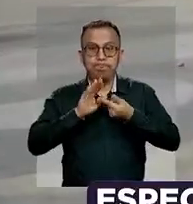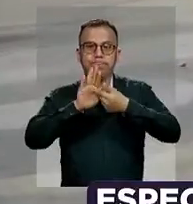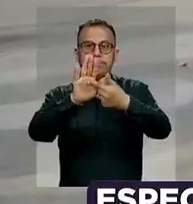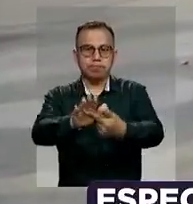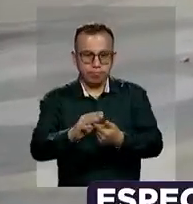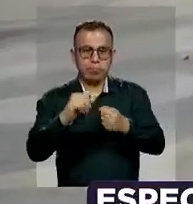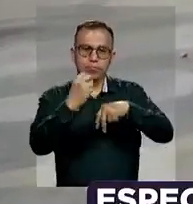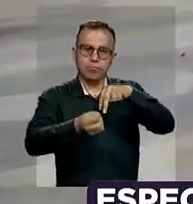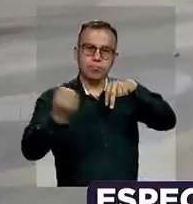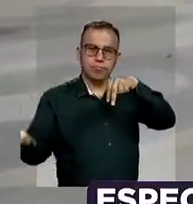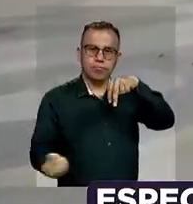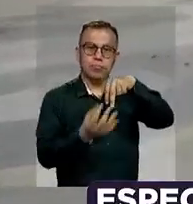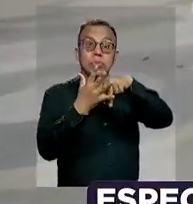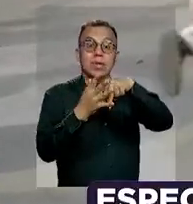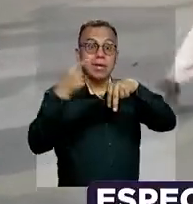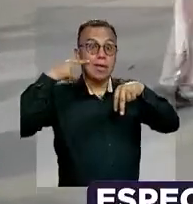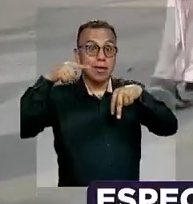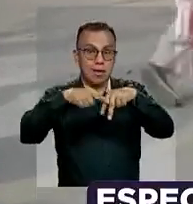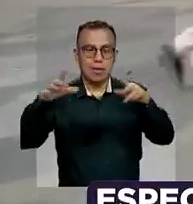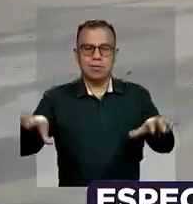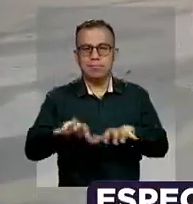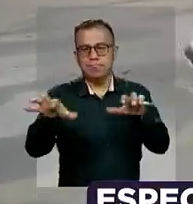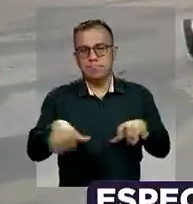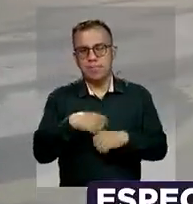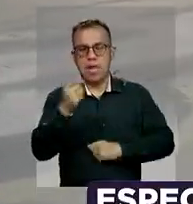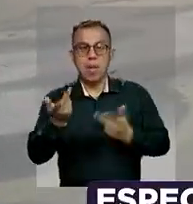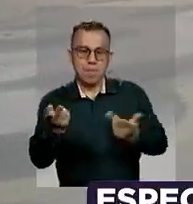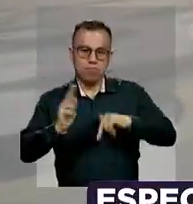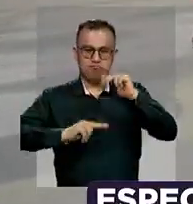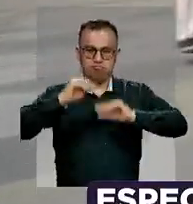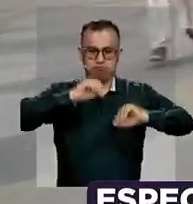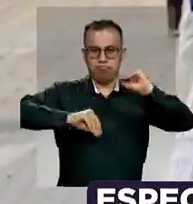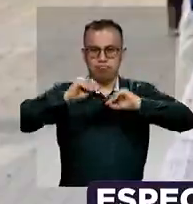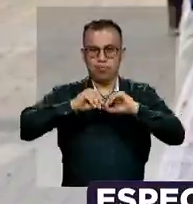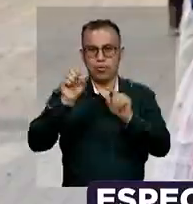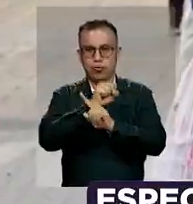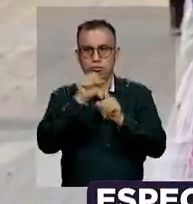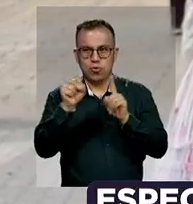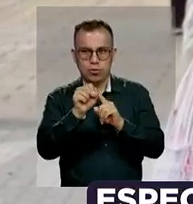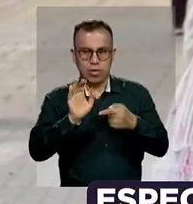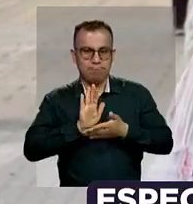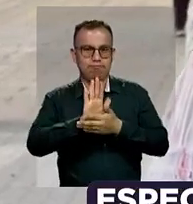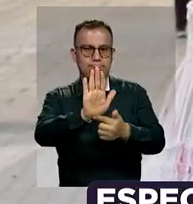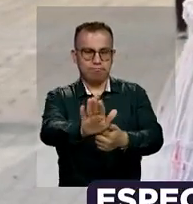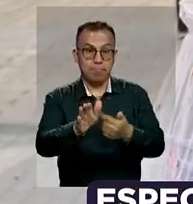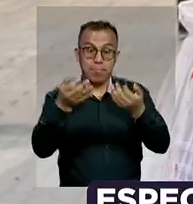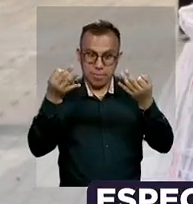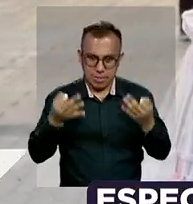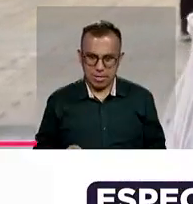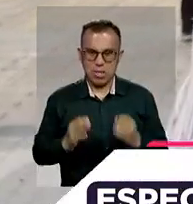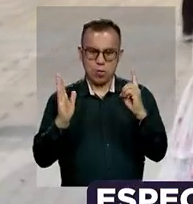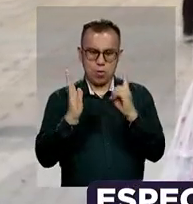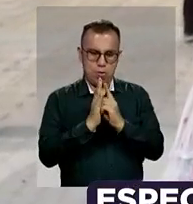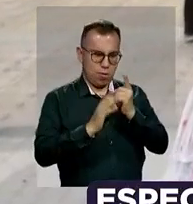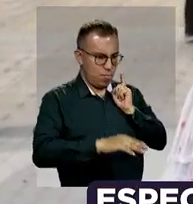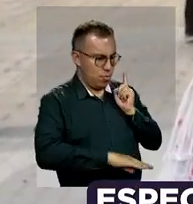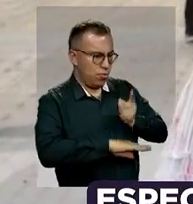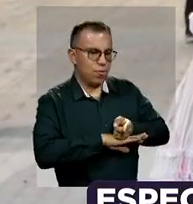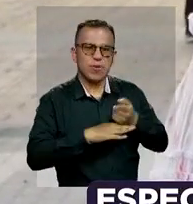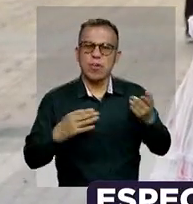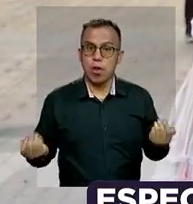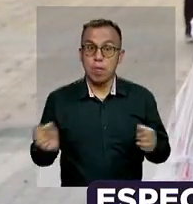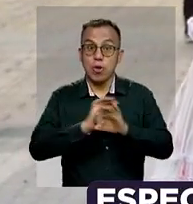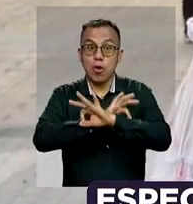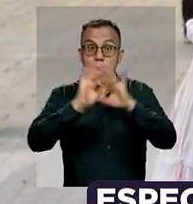un performance que exige garantías para la protesta social y el derecho a la vida. Y hemos decidido decretar a través del arte el cese